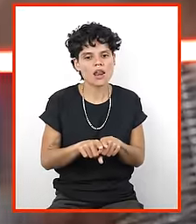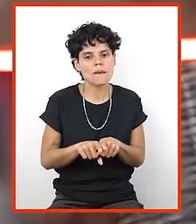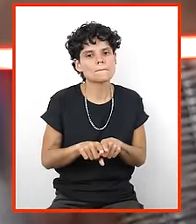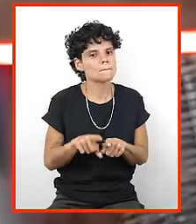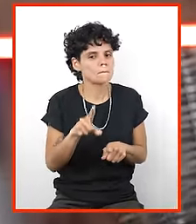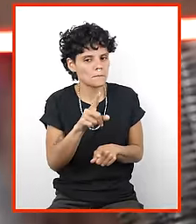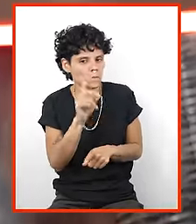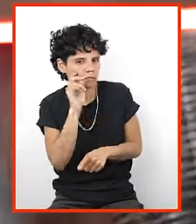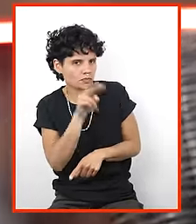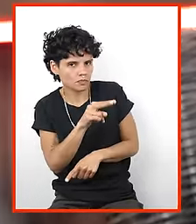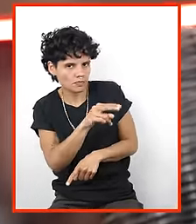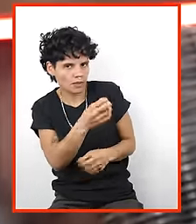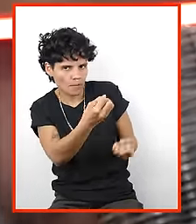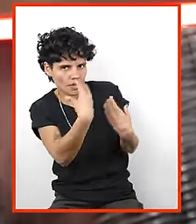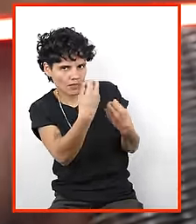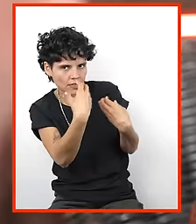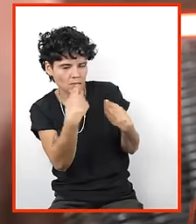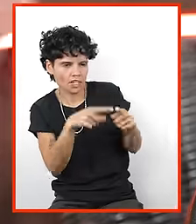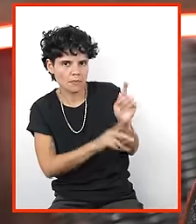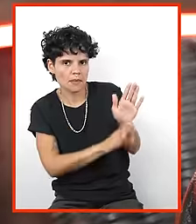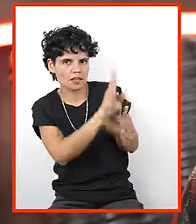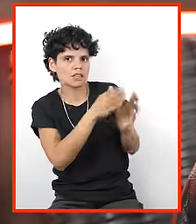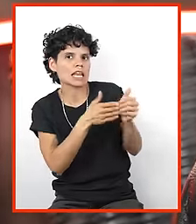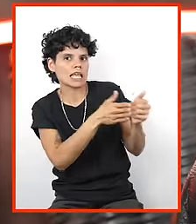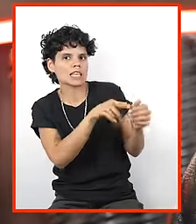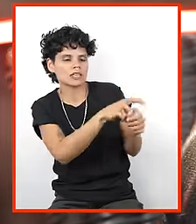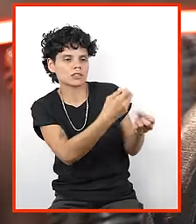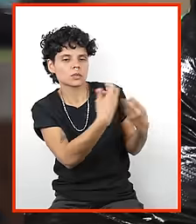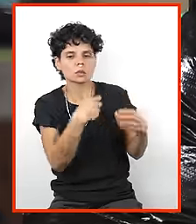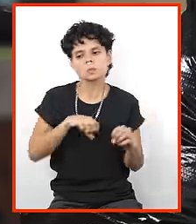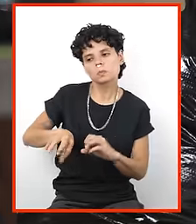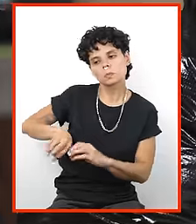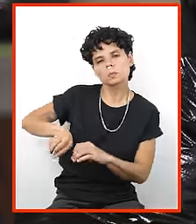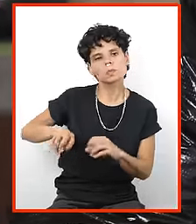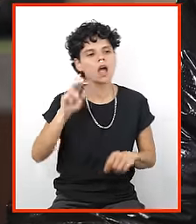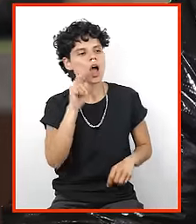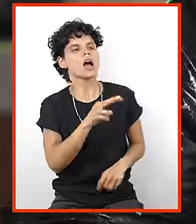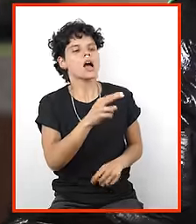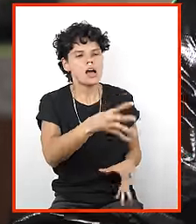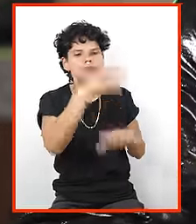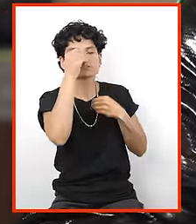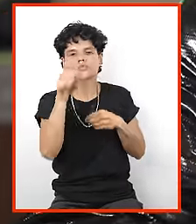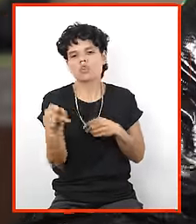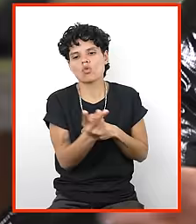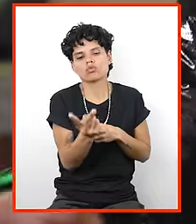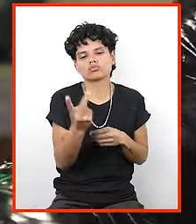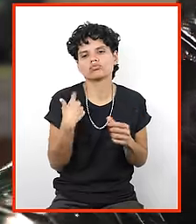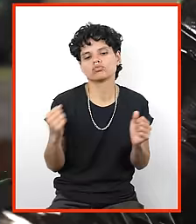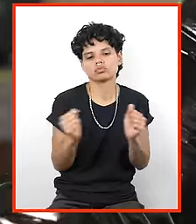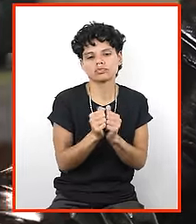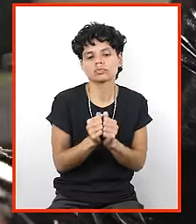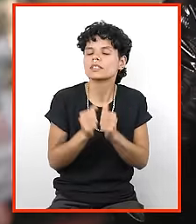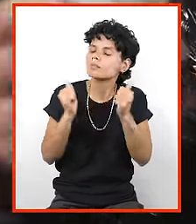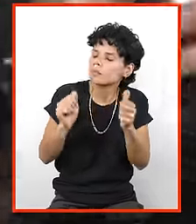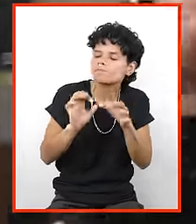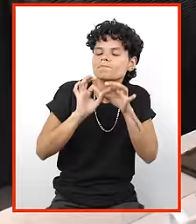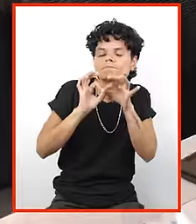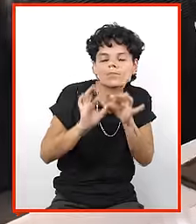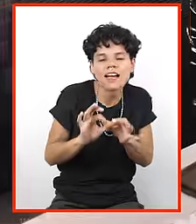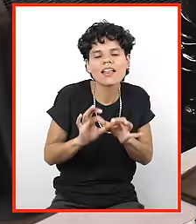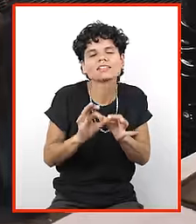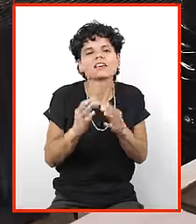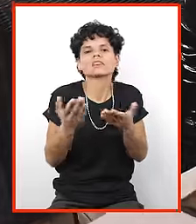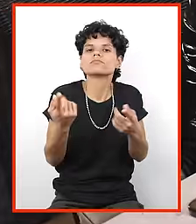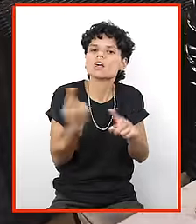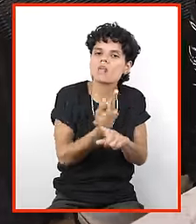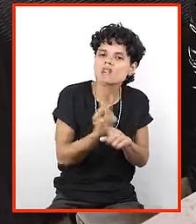del Farca, porque el Farca es el alfa. Por. Claro. Mirando ahí sí. Cómo se acciona. Totalmente. Oye, te quiero agradecer este ratito, te quiero agradecer esta